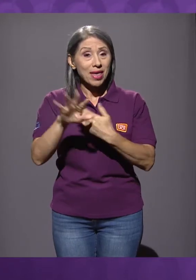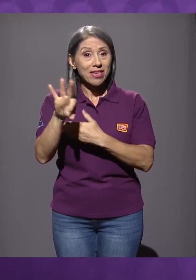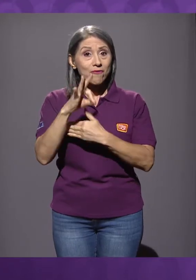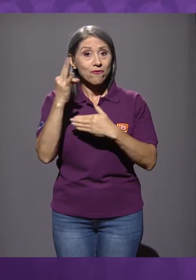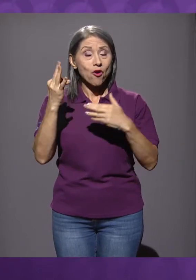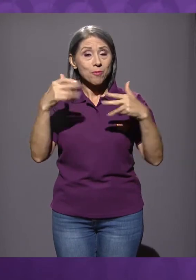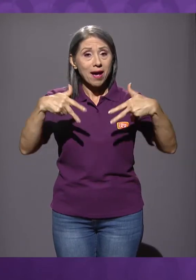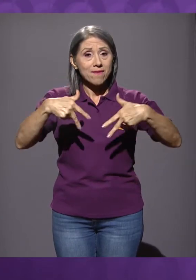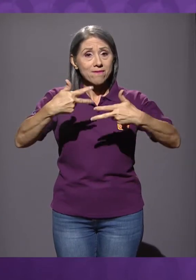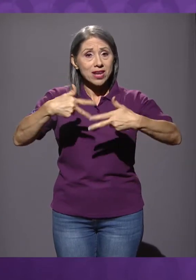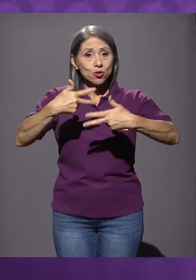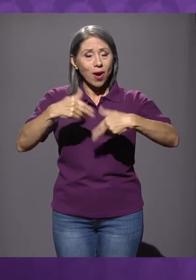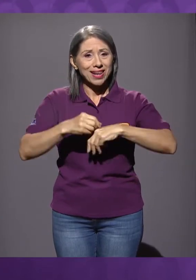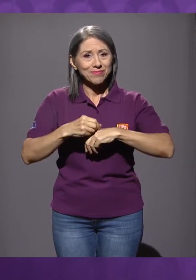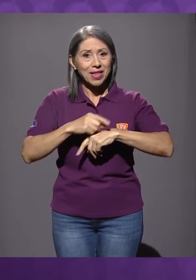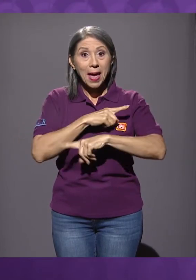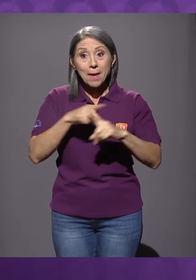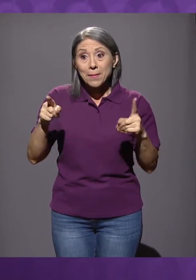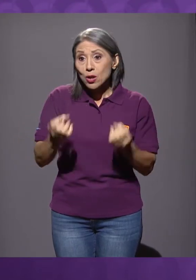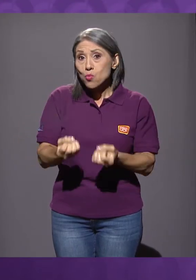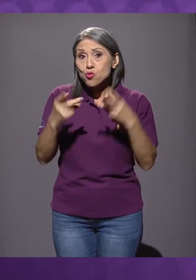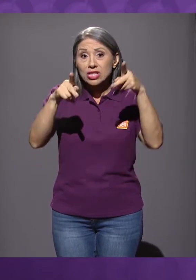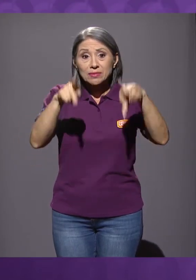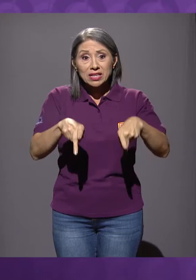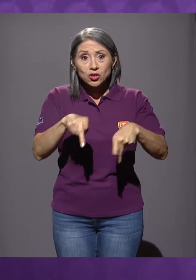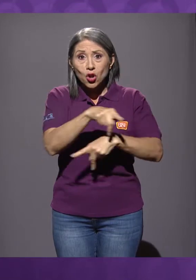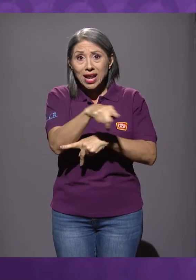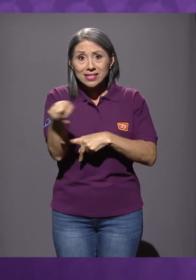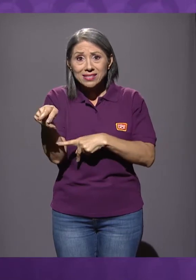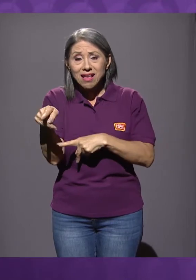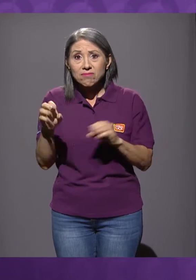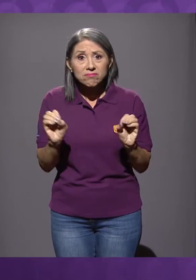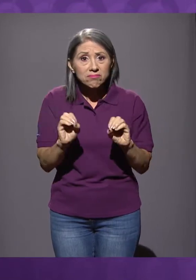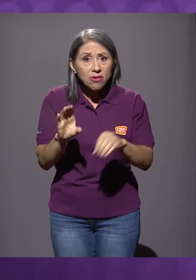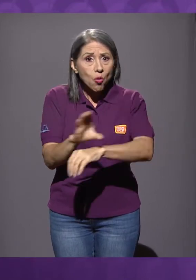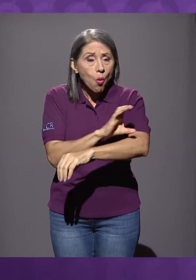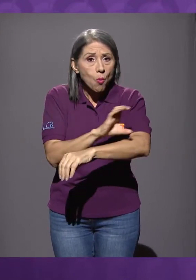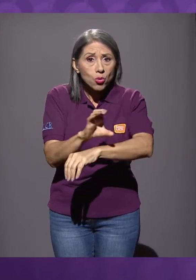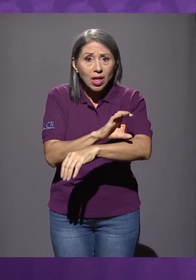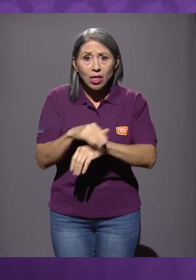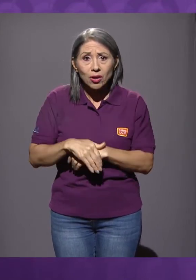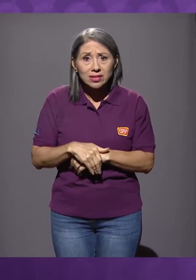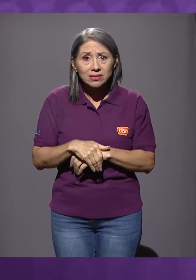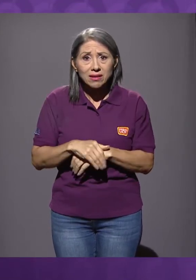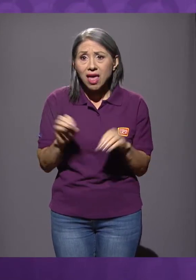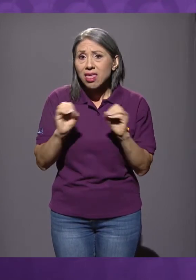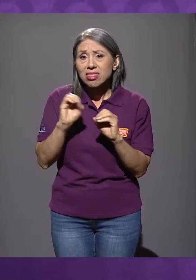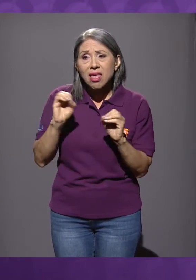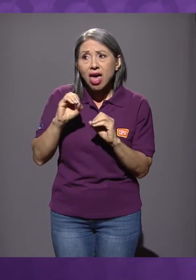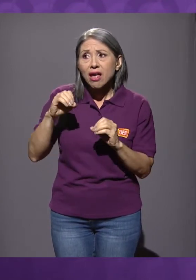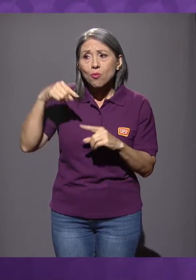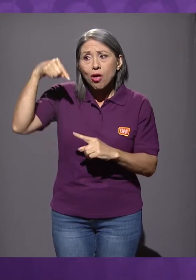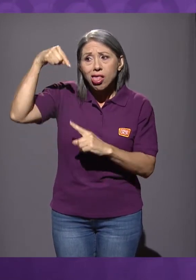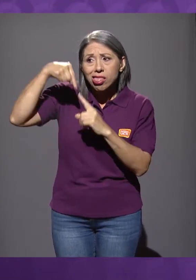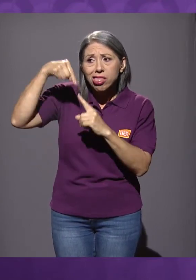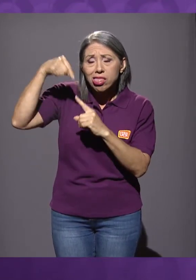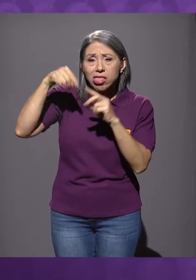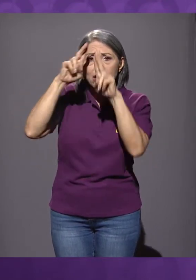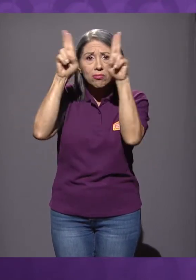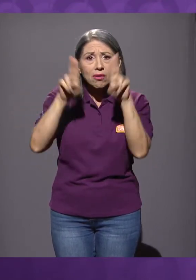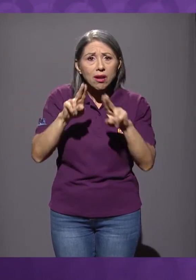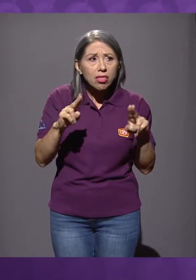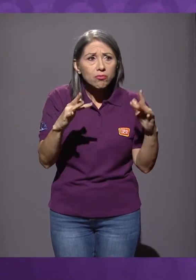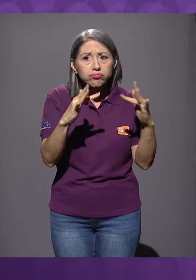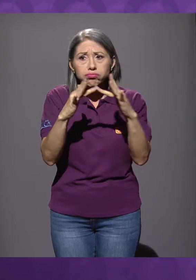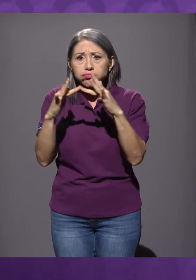Pero hay muchas personas que estaban en el proyecto de radio que no cuentan con una computadora, que no tienen un plan de datos específico en su casa, es